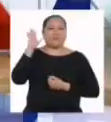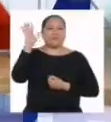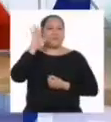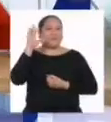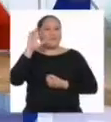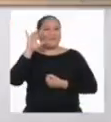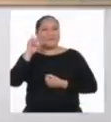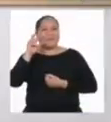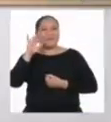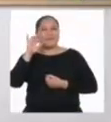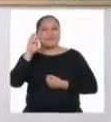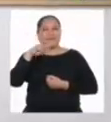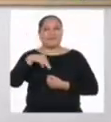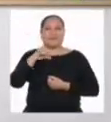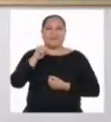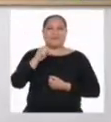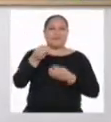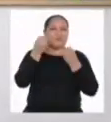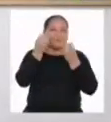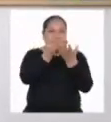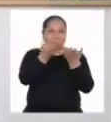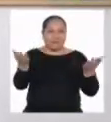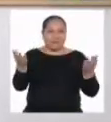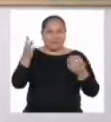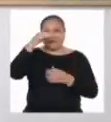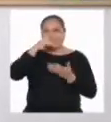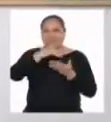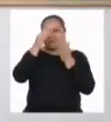Hola, Yaremis. ¿Cómo están todos los alumnos y